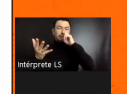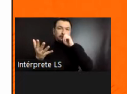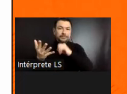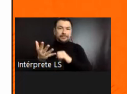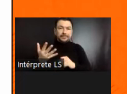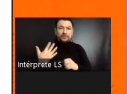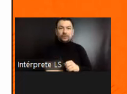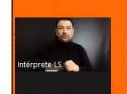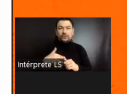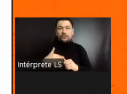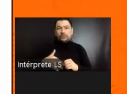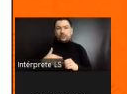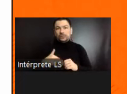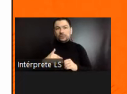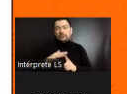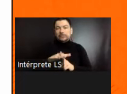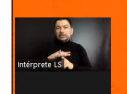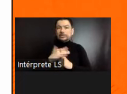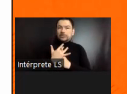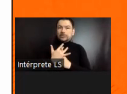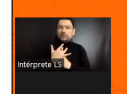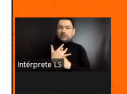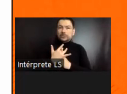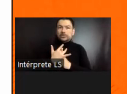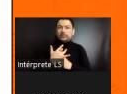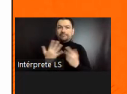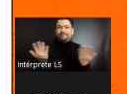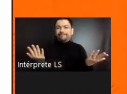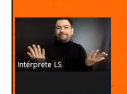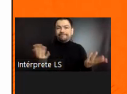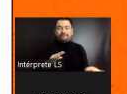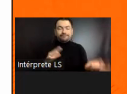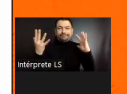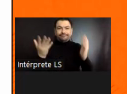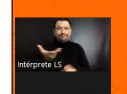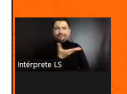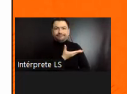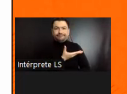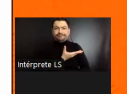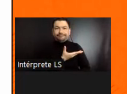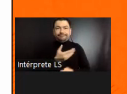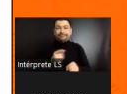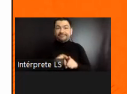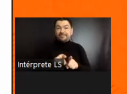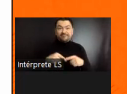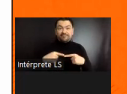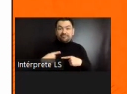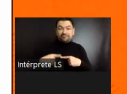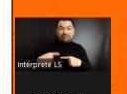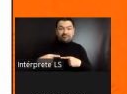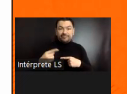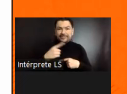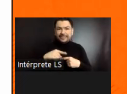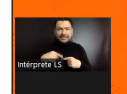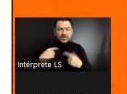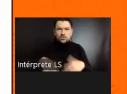situación en cuanto a estos desastres que lamentablemente siguen sucediendo y que enfrentamos la gravedad de estos desastres